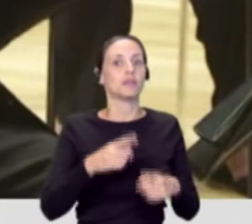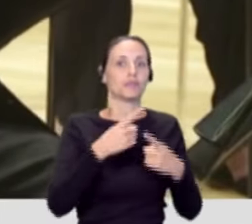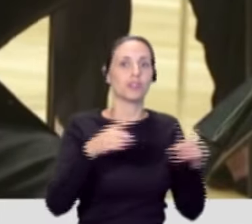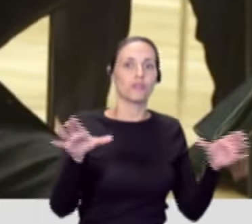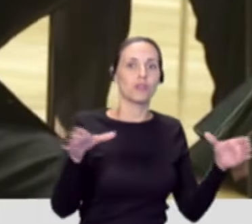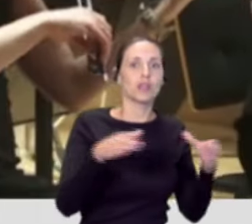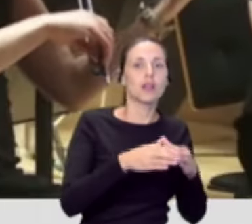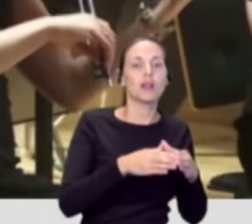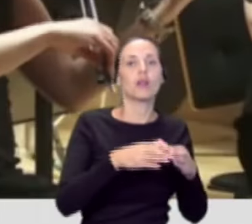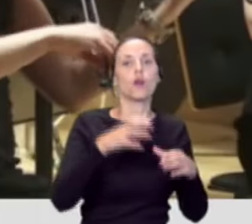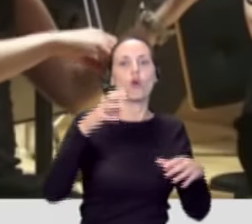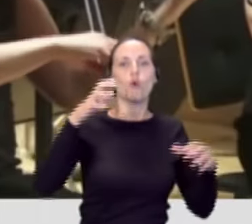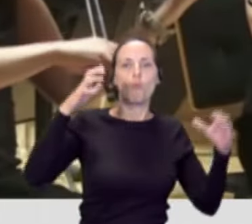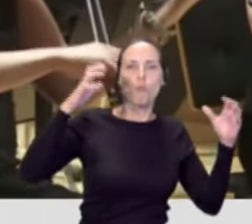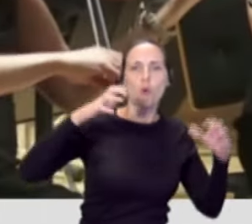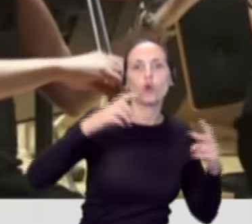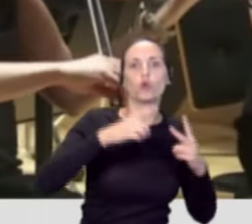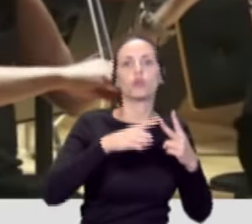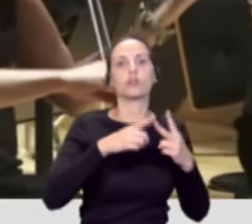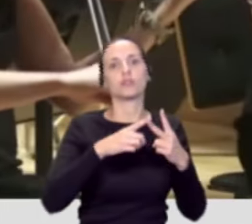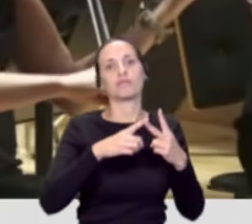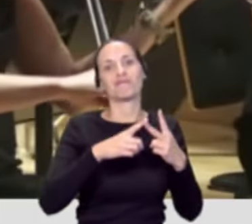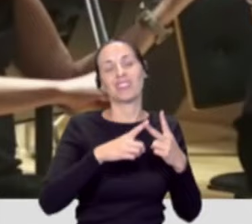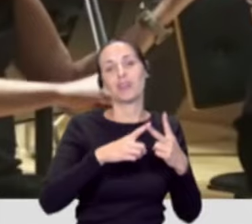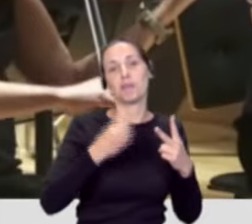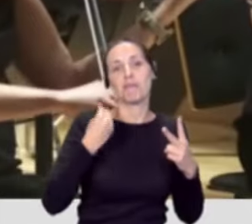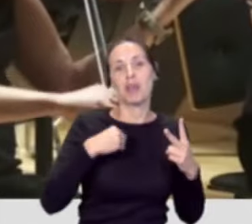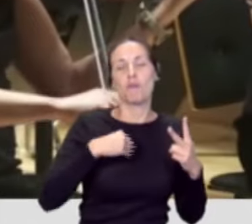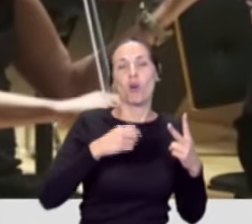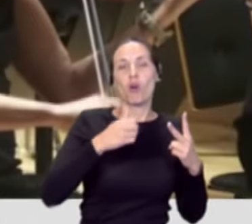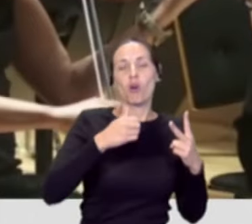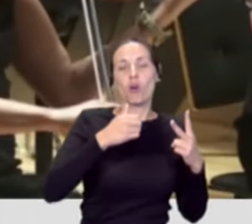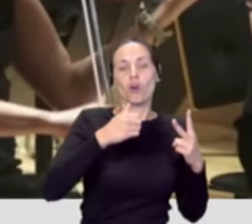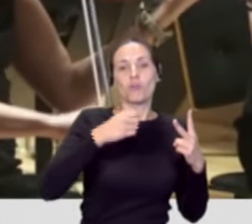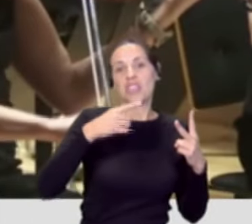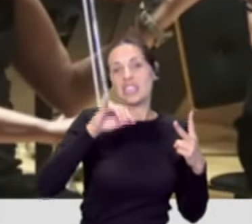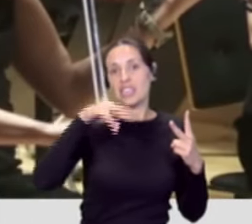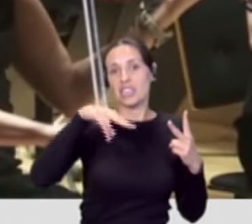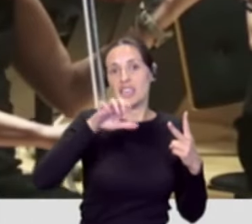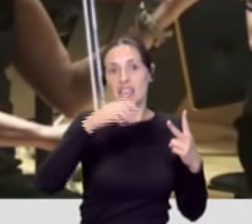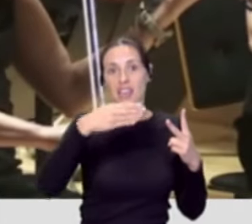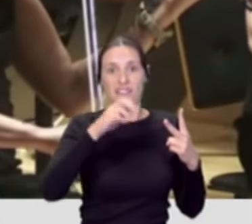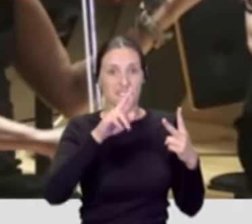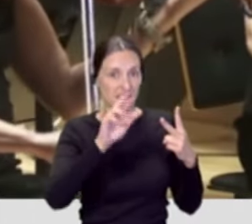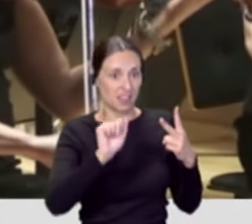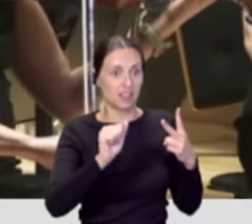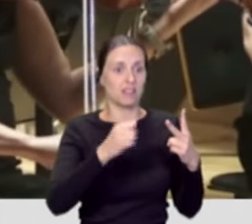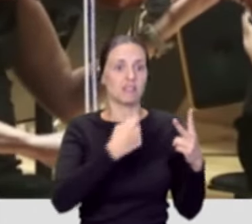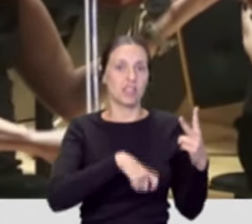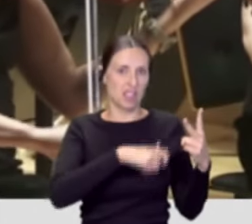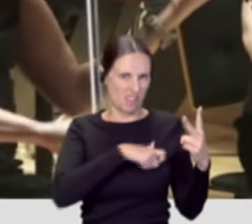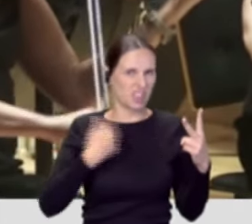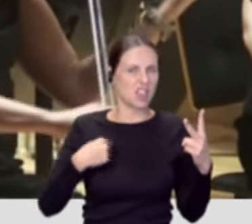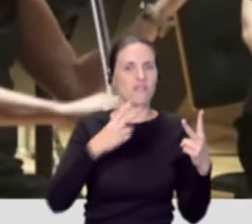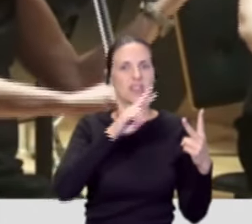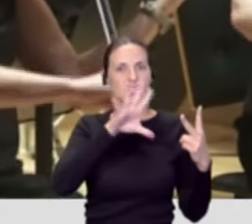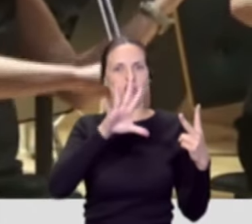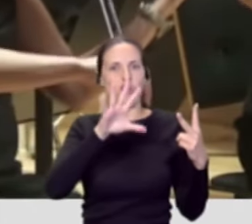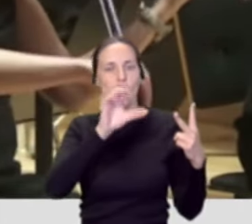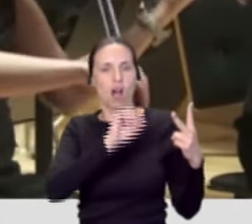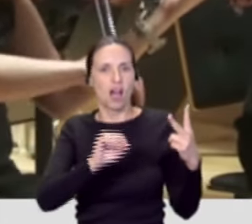de Múnich, la Suisse Romande de Ginebra, que hace 25 años que no se presenta en el festival, la Camerata